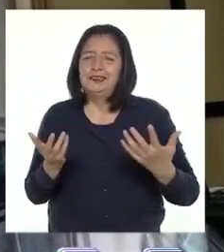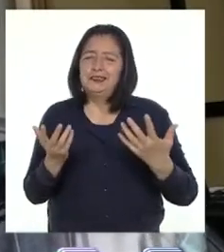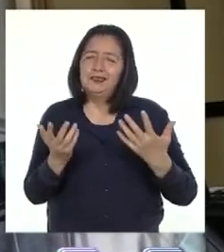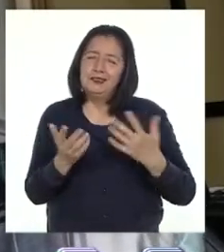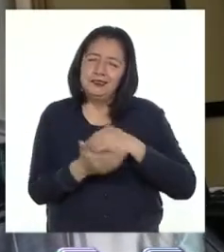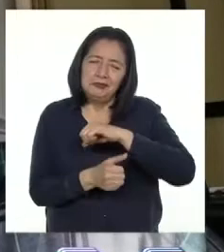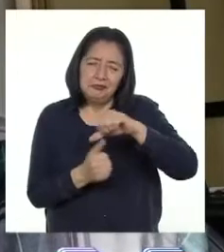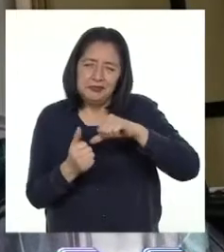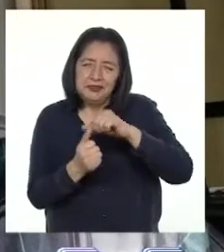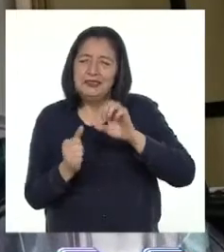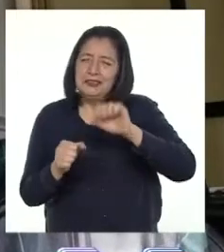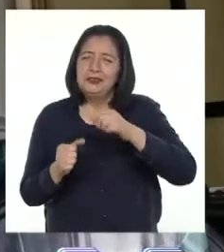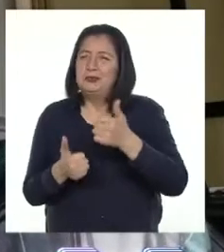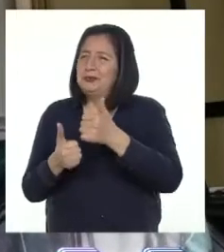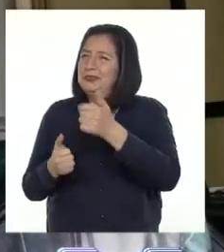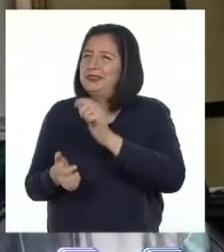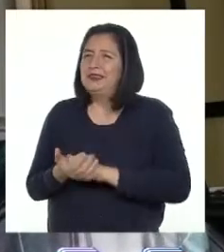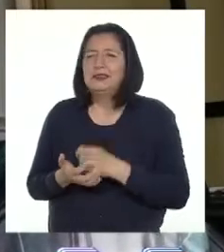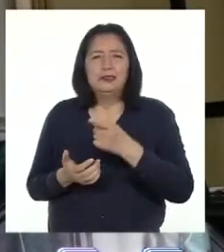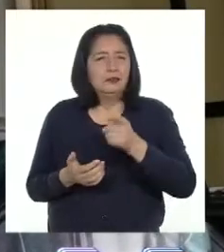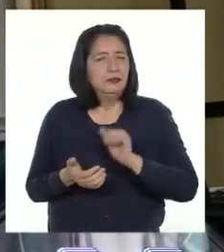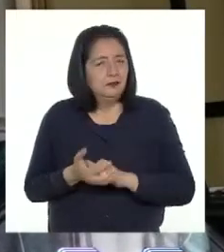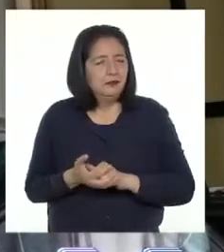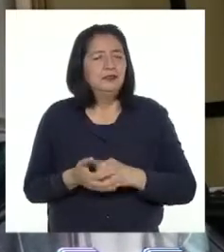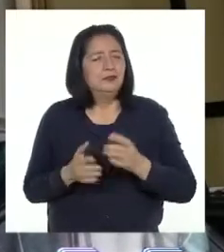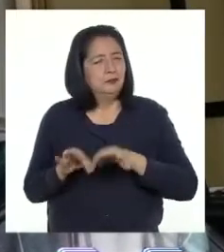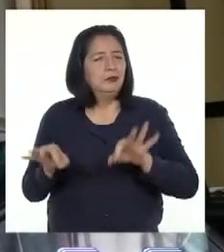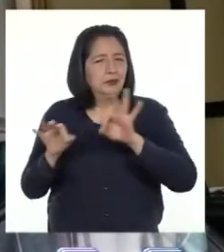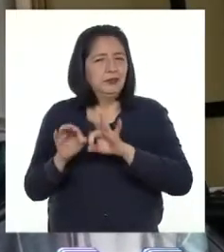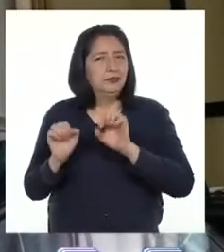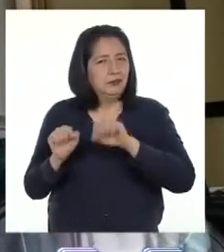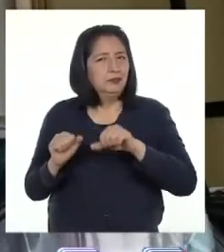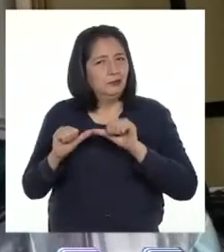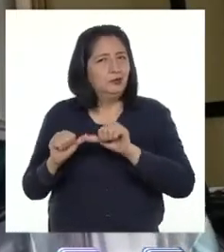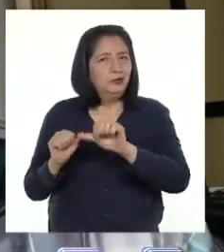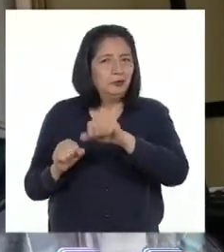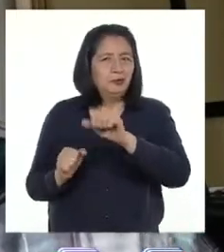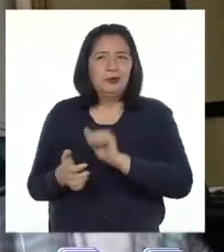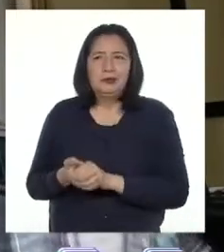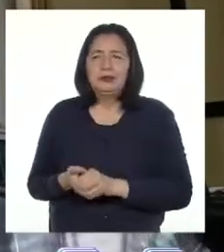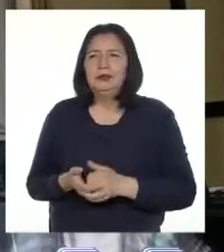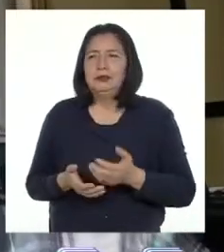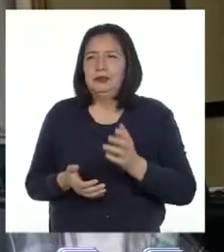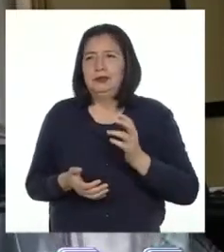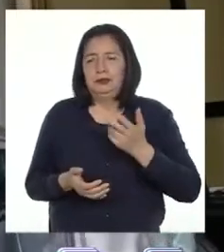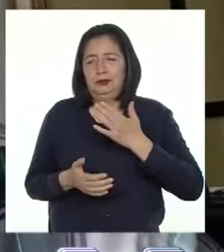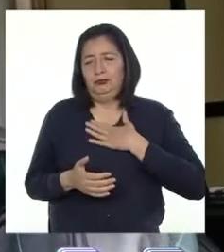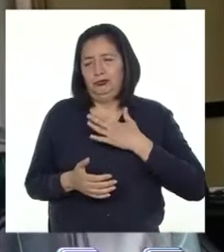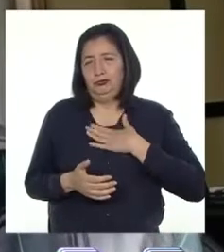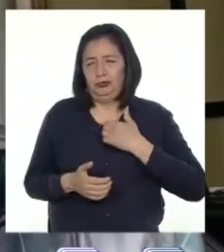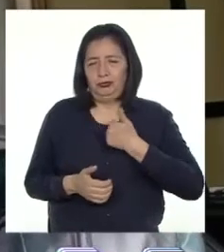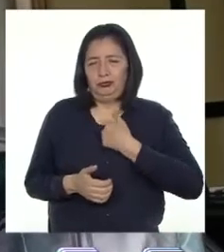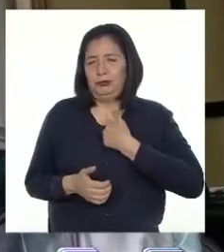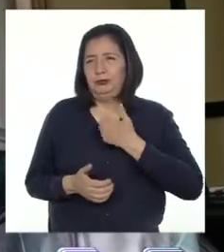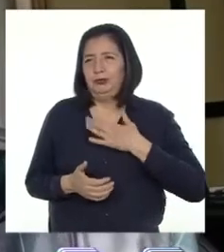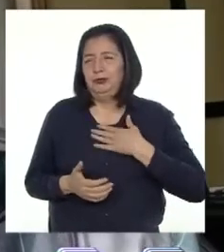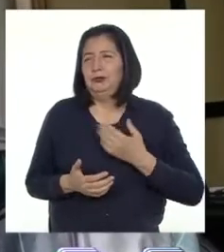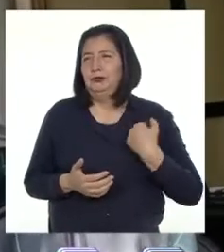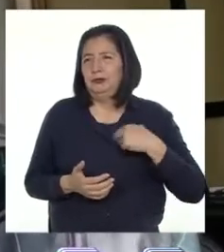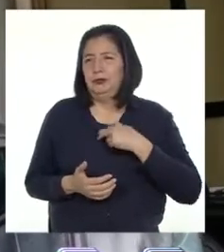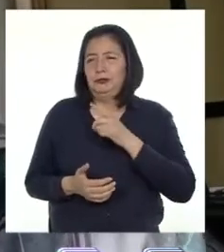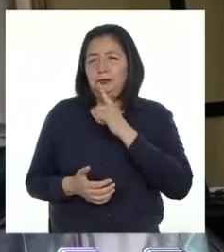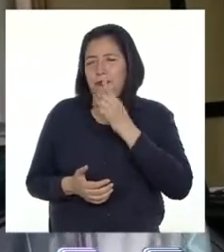nos llevemos bien. Y es muy importante que sigamos esto, ¿no? Desde nuestra cancha. Nosotros, como les digo,